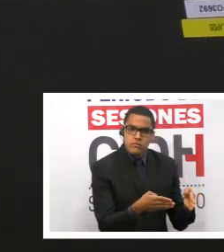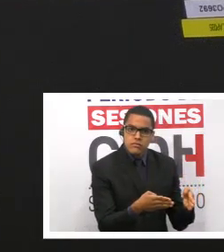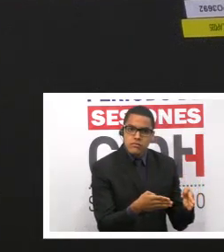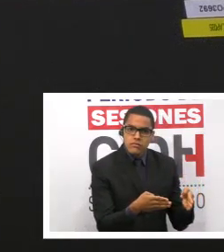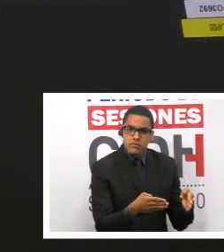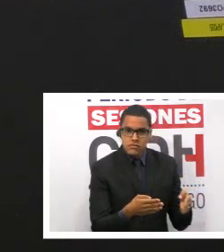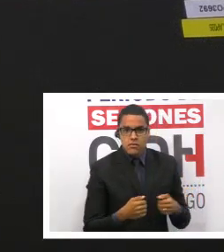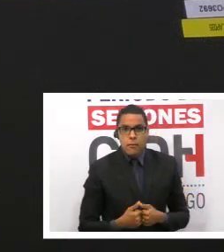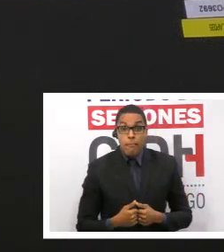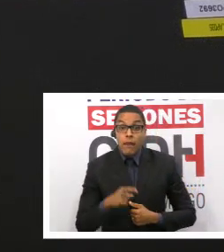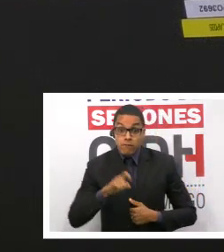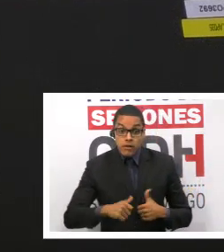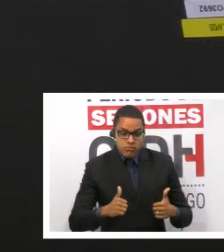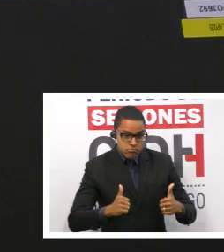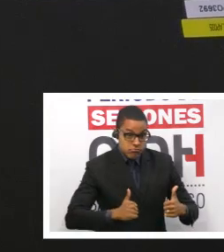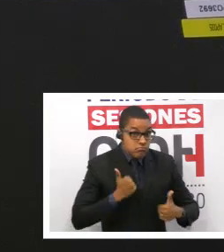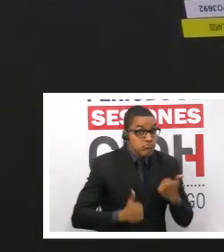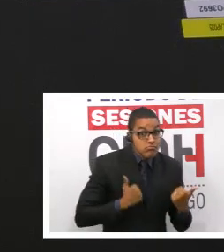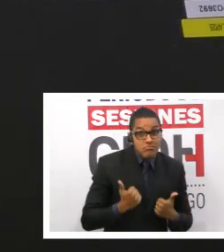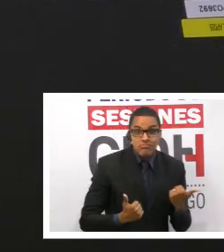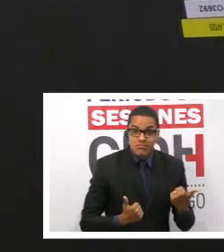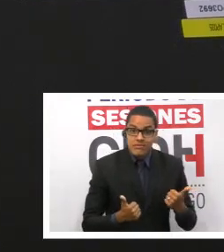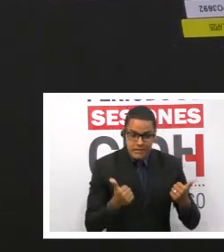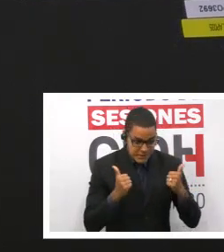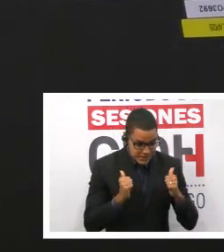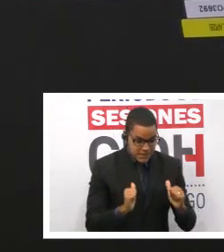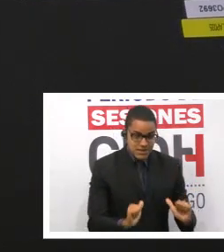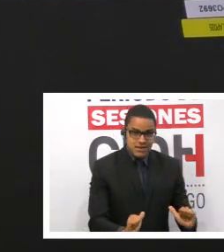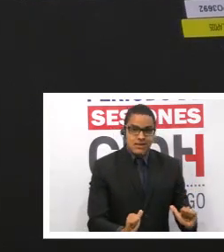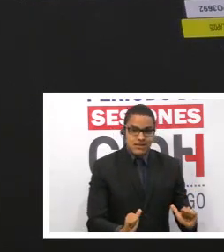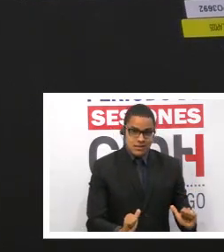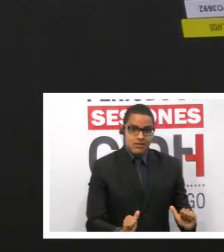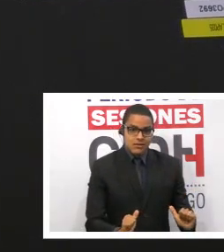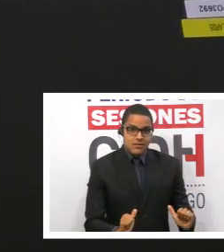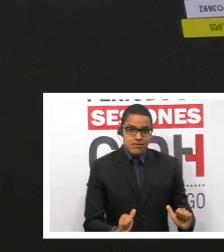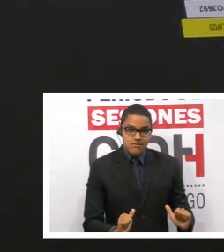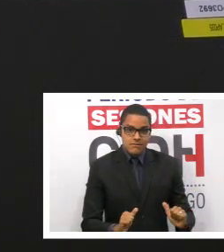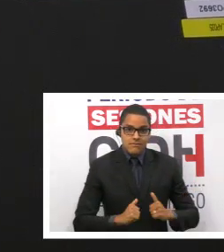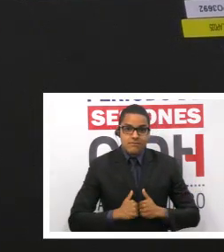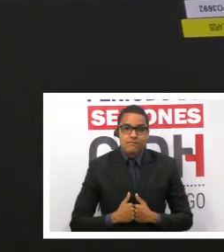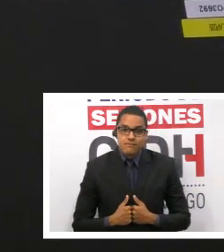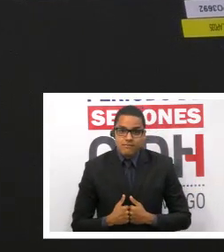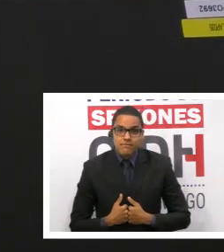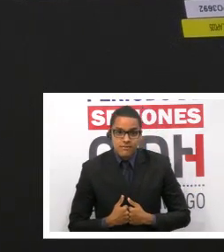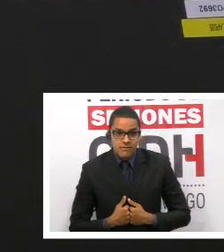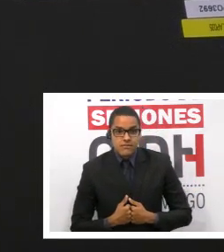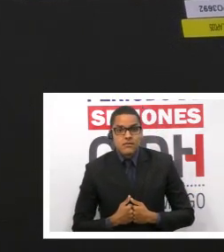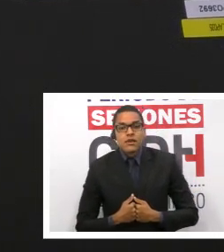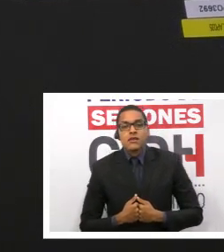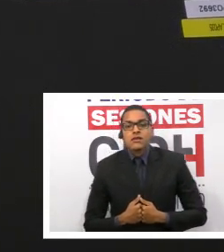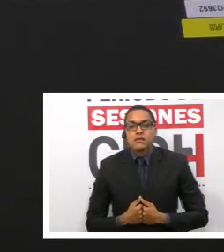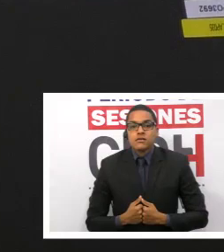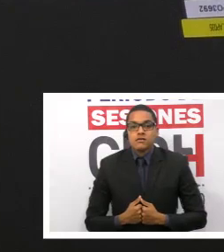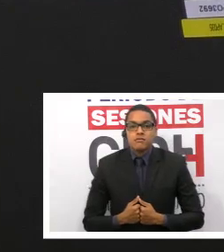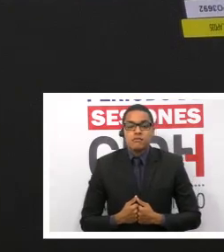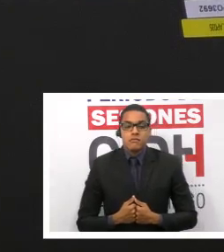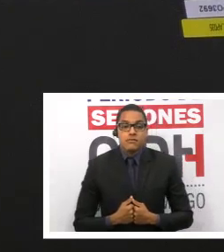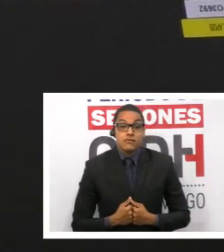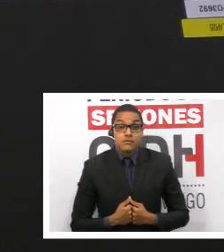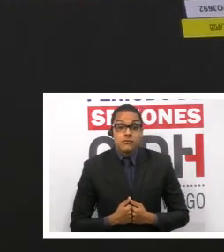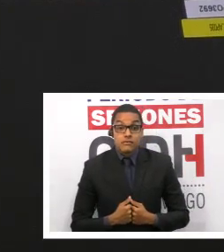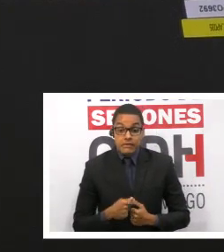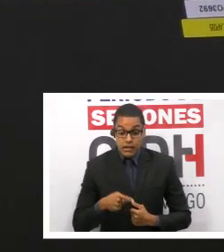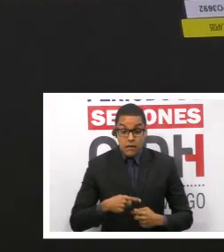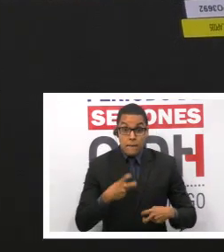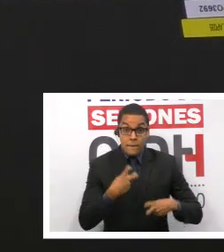una forma de justificar que la lado en el bajo nivel de discusión el bajo nivel de información sobre los impactos de estas medidas y eso también me parece que es un aspecto clave